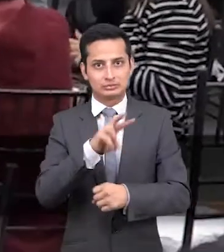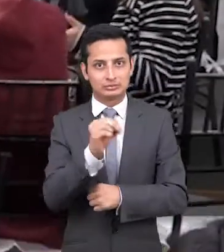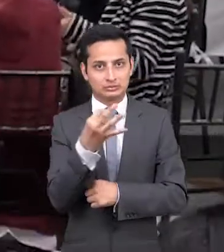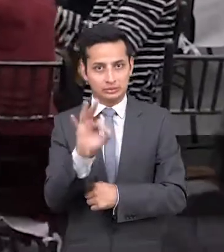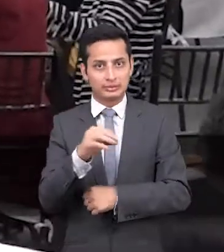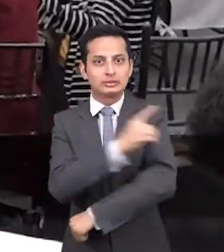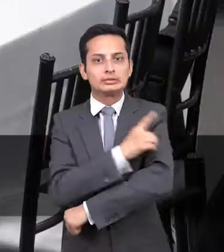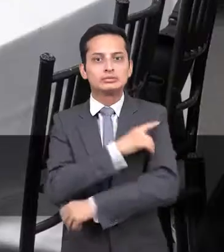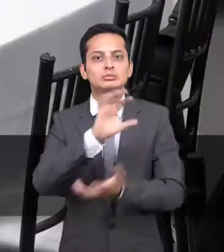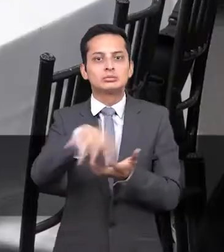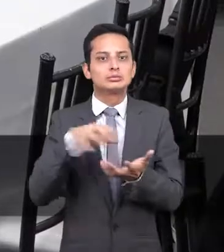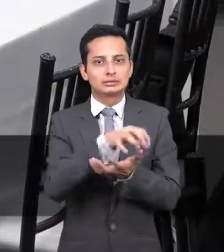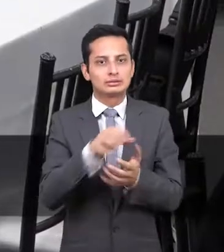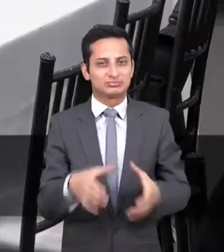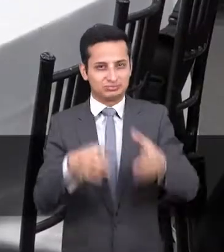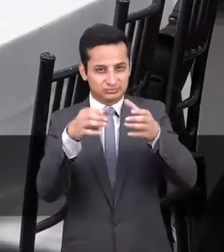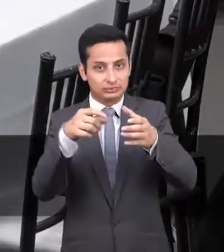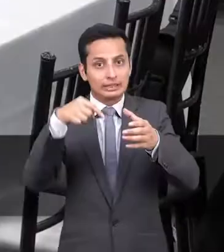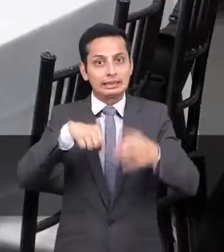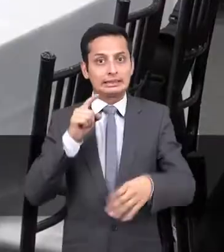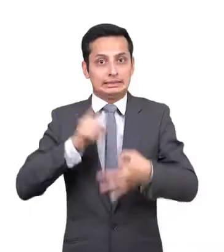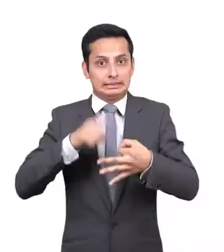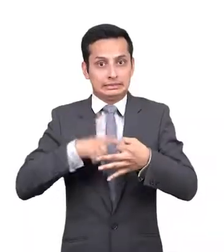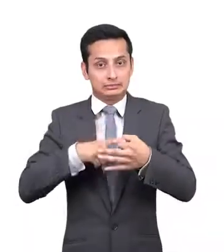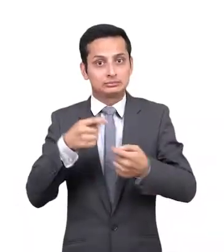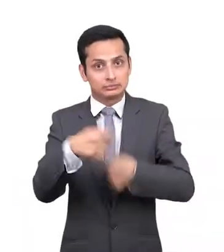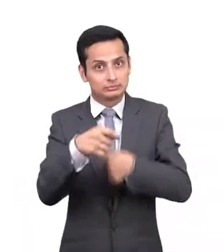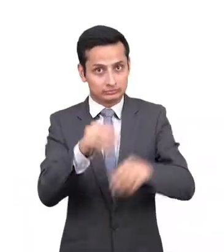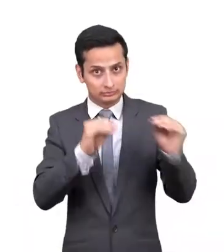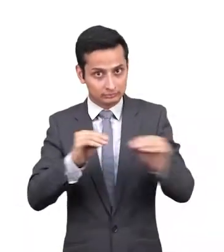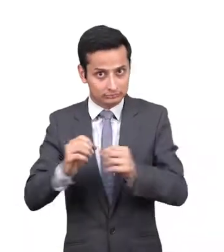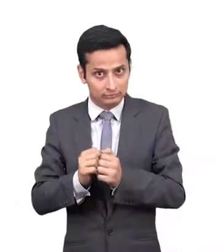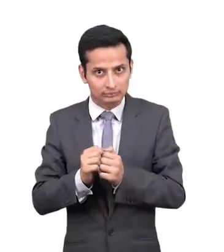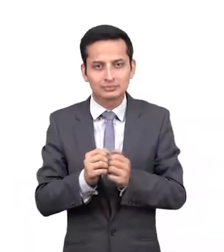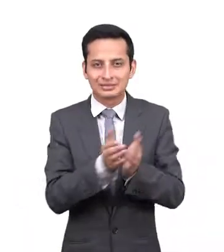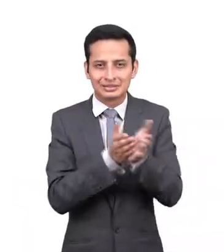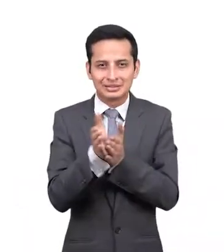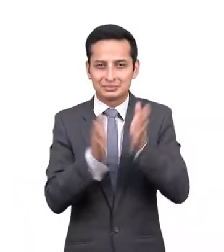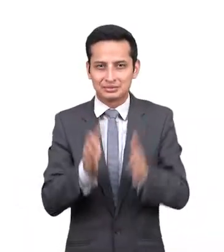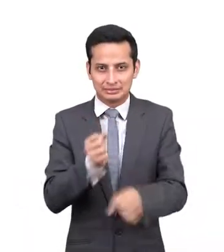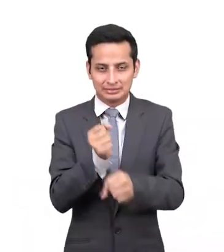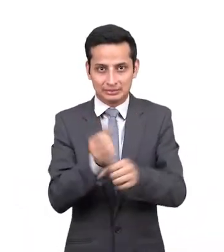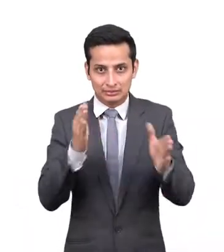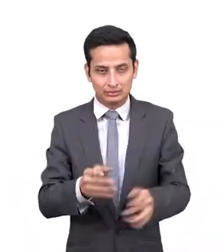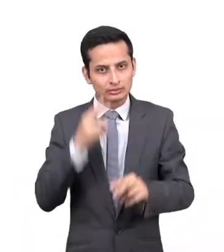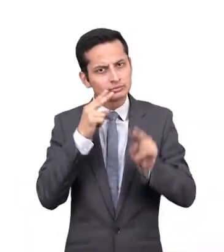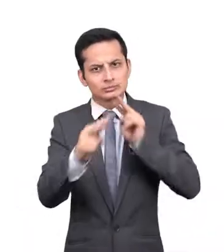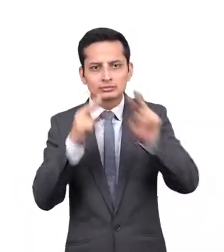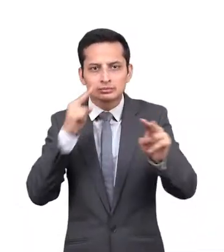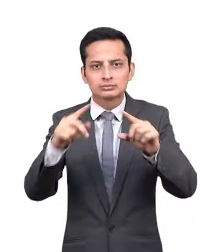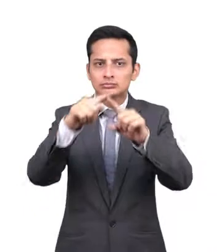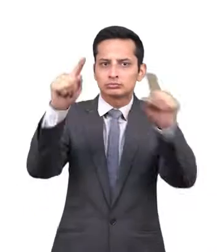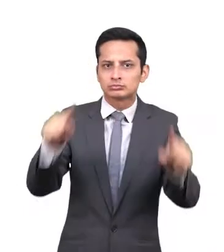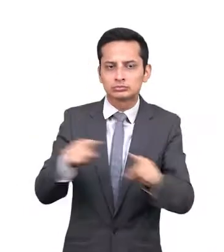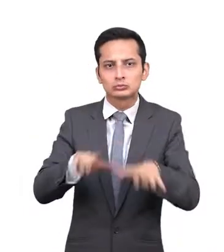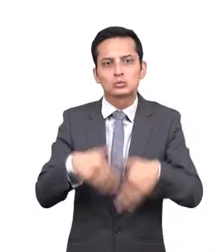electorales efectuado en la matriz del cn los servidores electorales conocieron sobre la señalética electoral el material de la